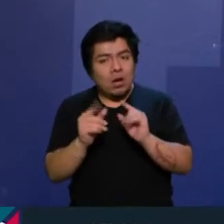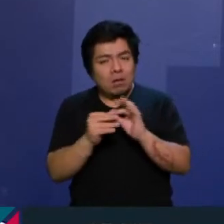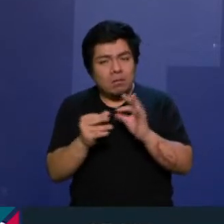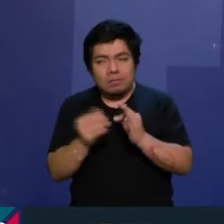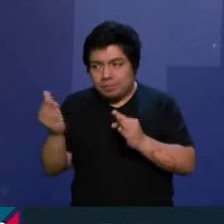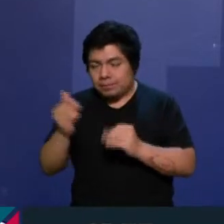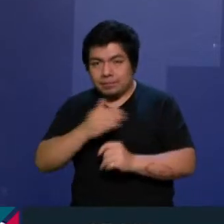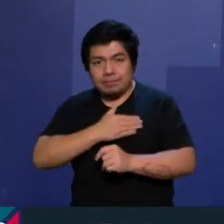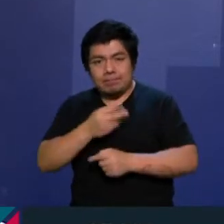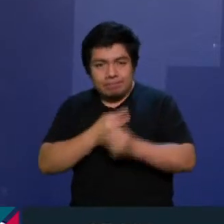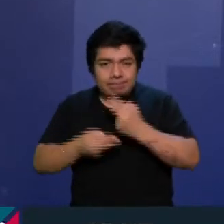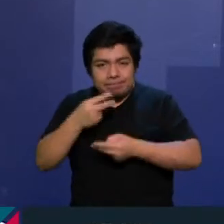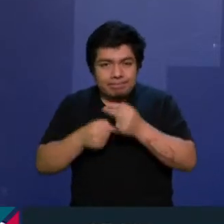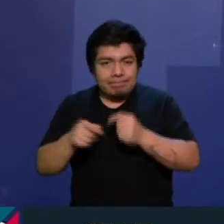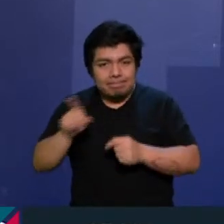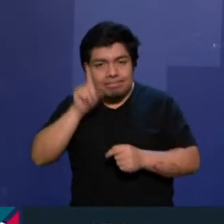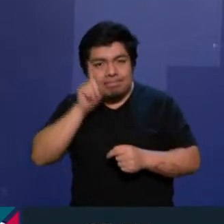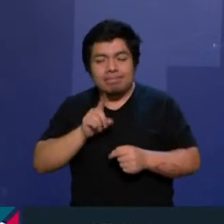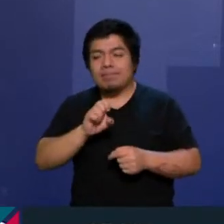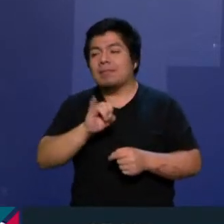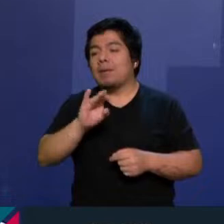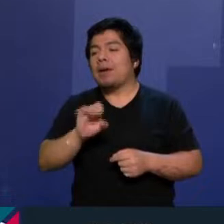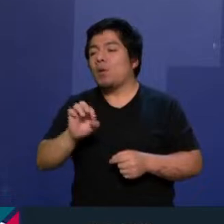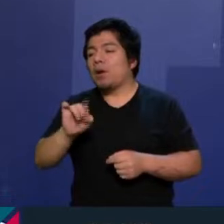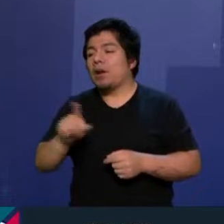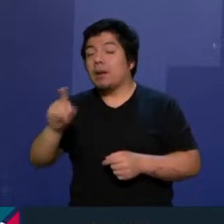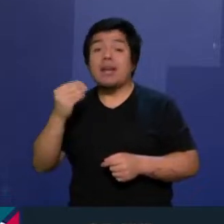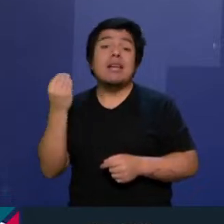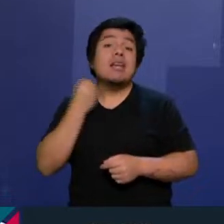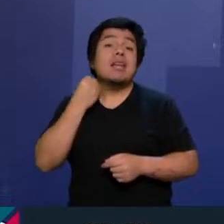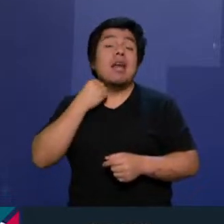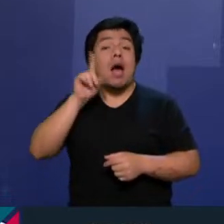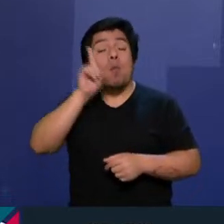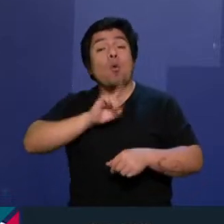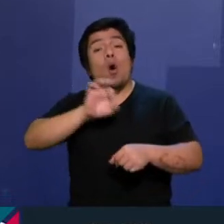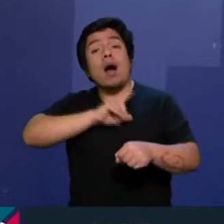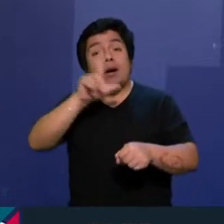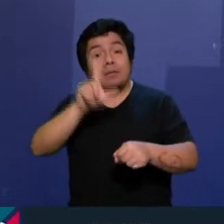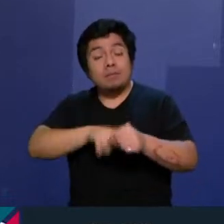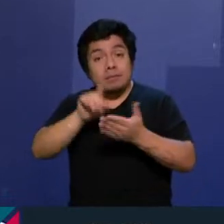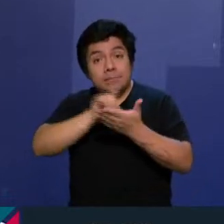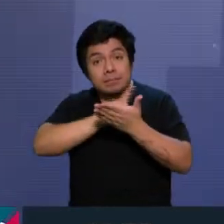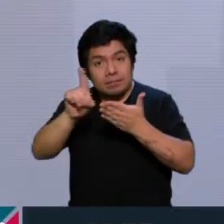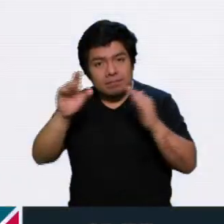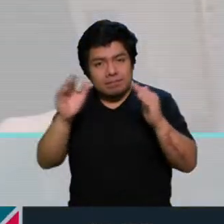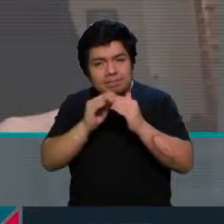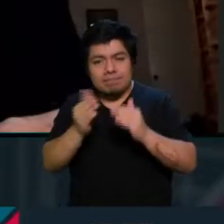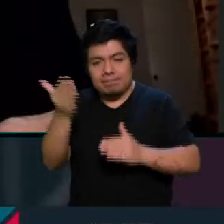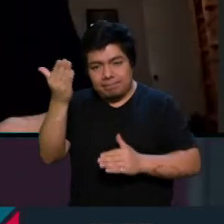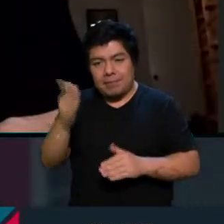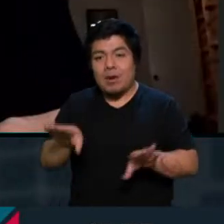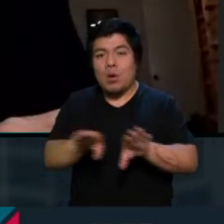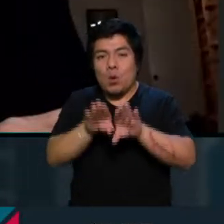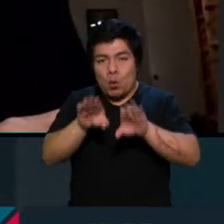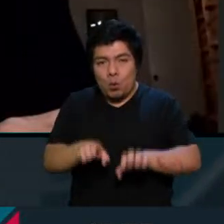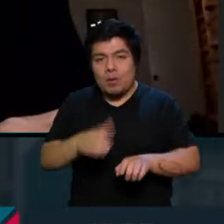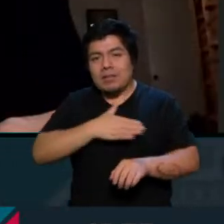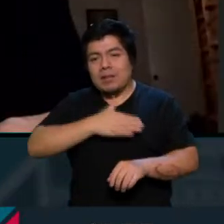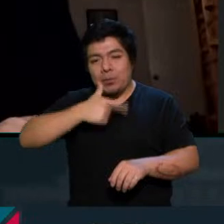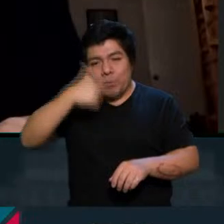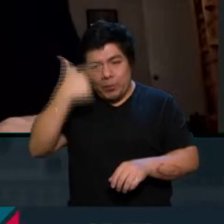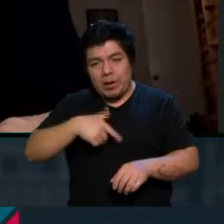le doy la más cordial bienvenida a Silvia Emanueli. Ella es abogada especializada en Derecho a la Vivienda. Silvia, ¿qué tal? ¿Cómo está? Muy buena